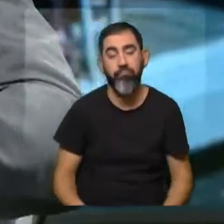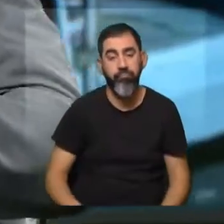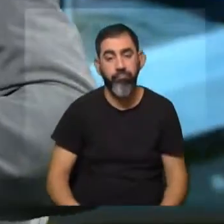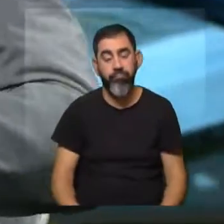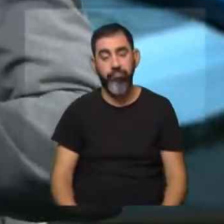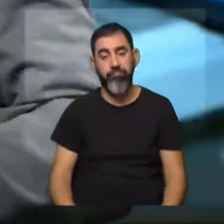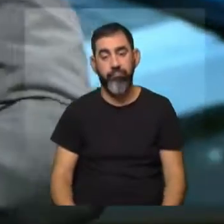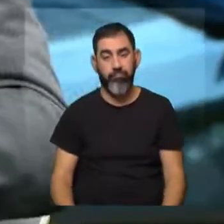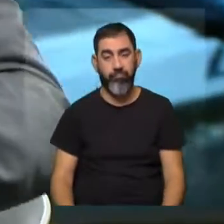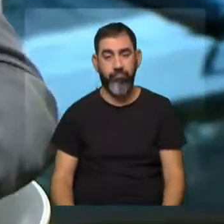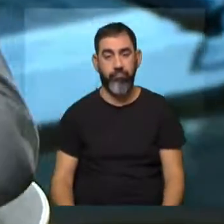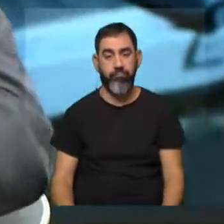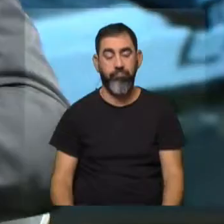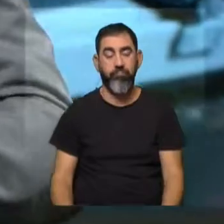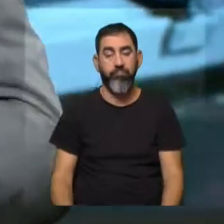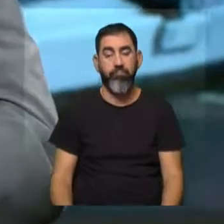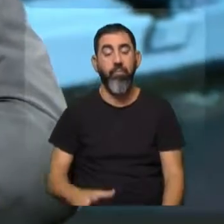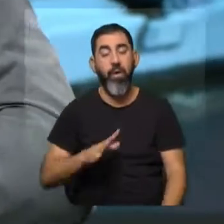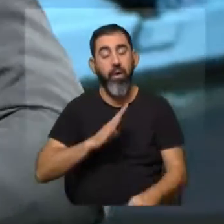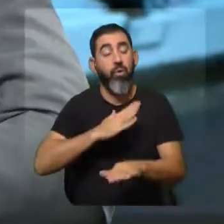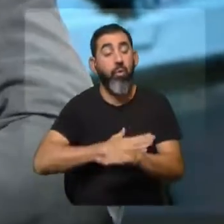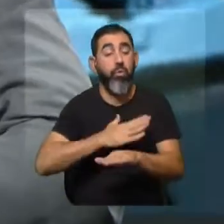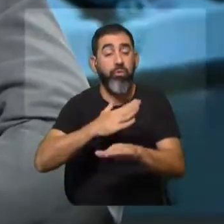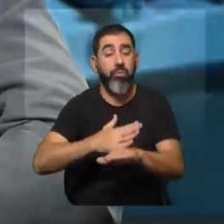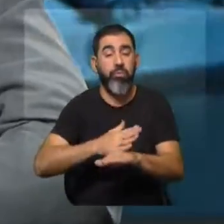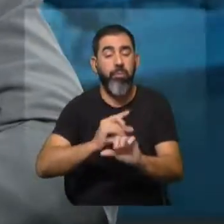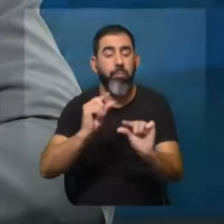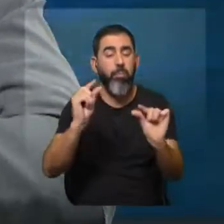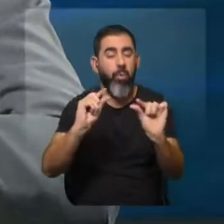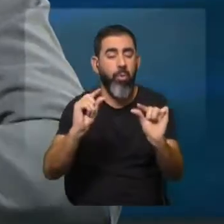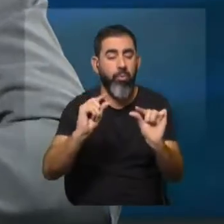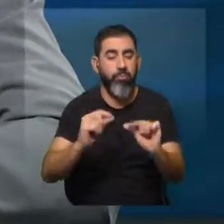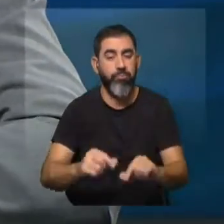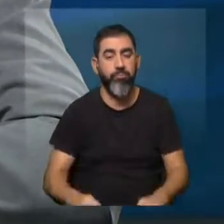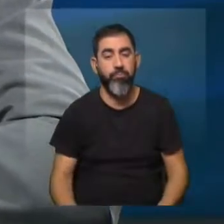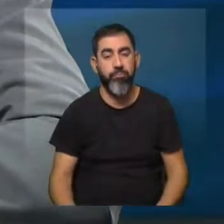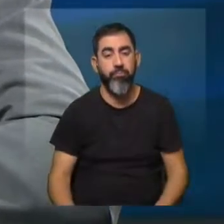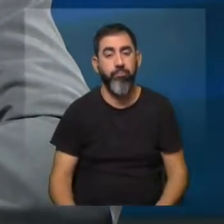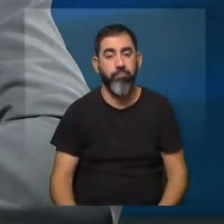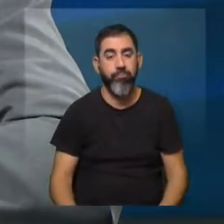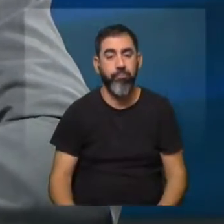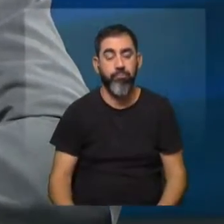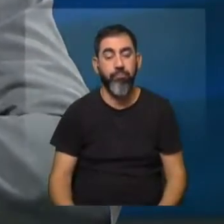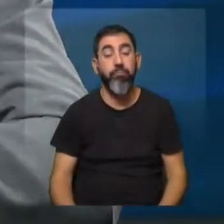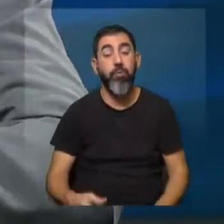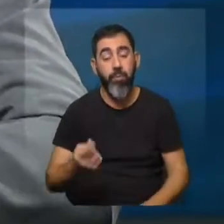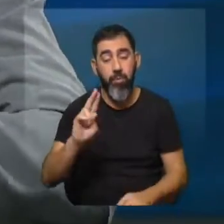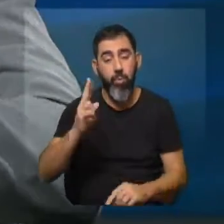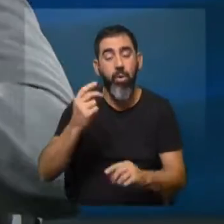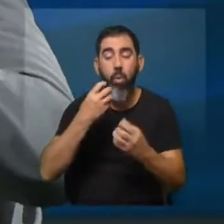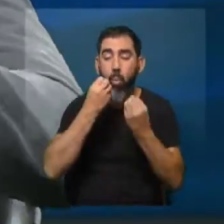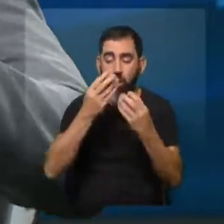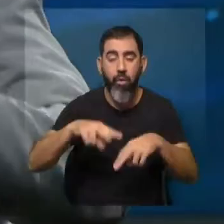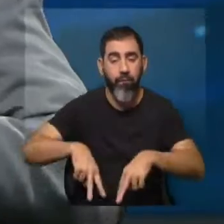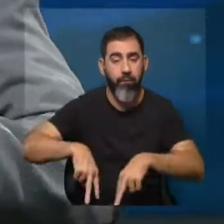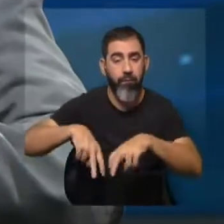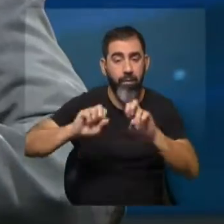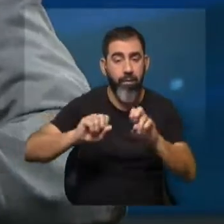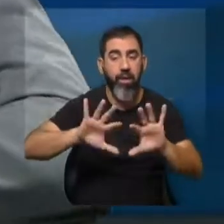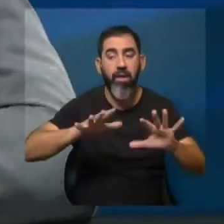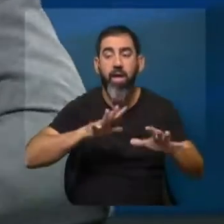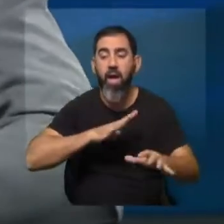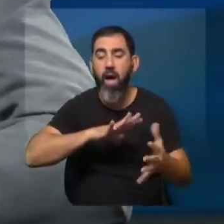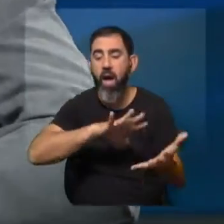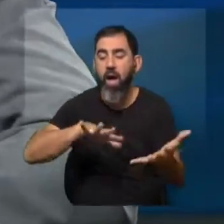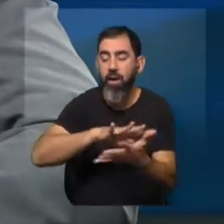a la larga implica algo que es absolutamente pequeño, digamos, pero está muy bien que en el Uruguay se estudie y se caracterice qué es lo que hay